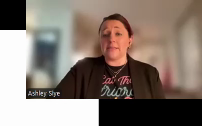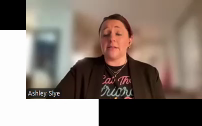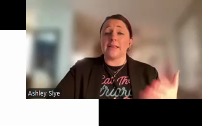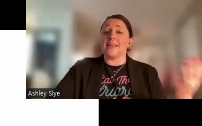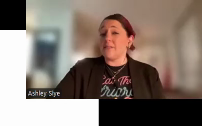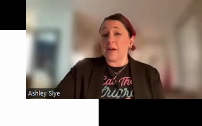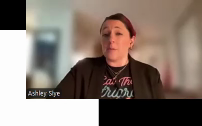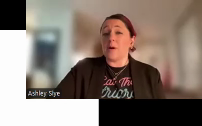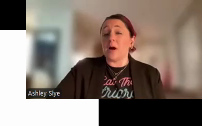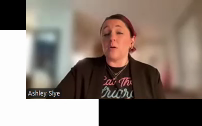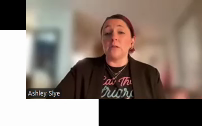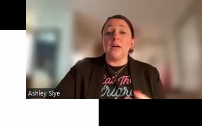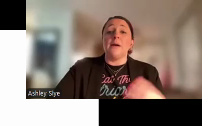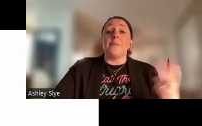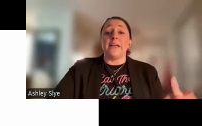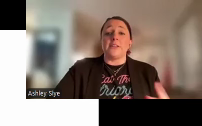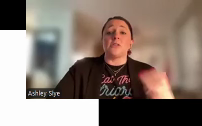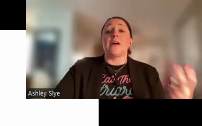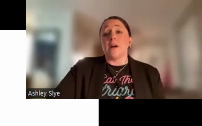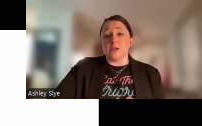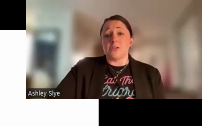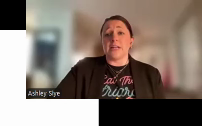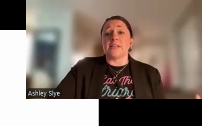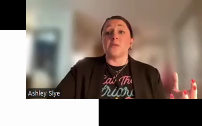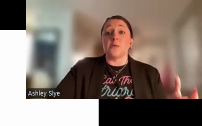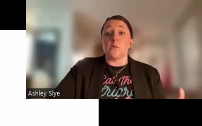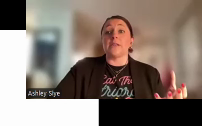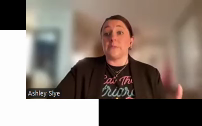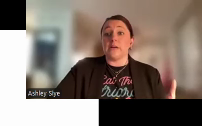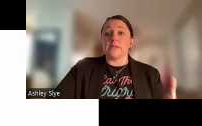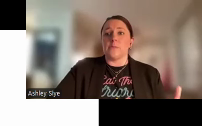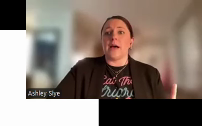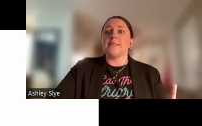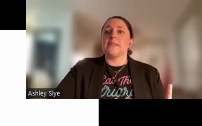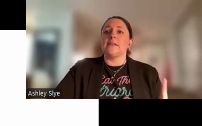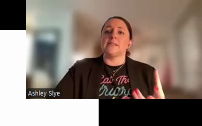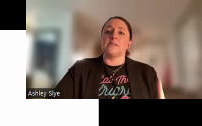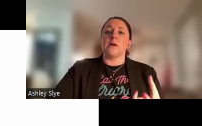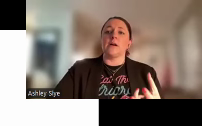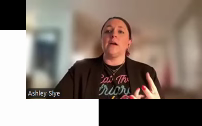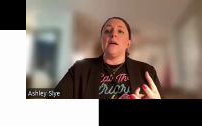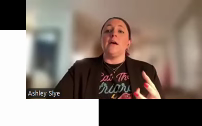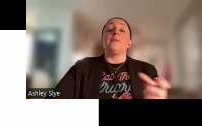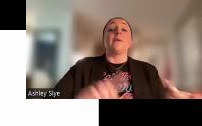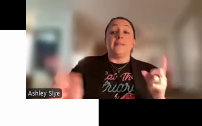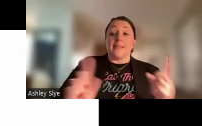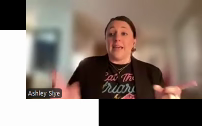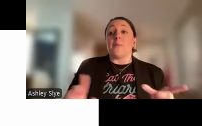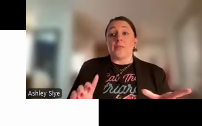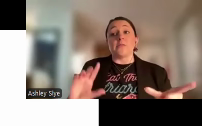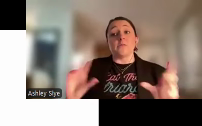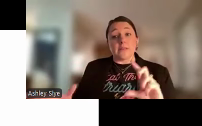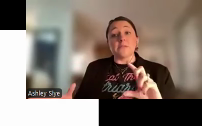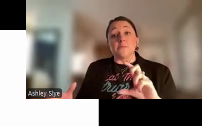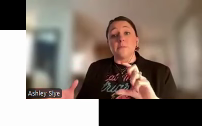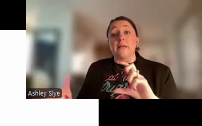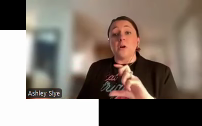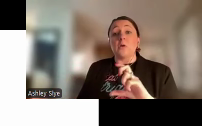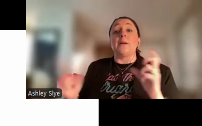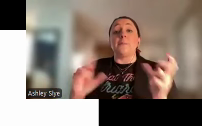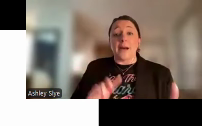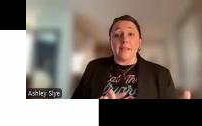ser una mejor opción. Depende, a lo mejor no la pueden esconder o a lo mejor tienen que